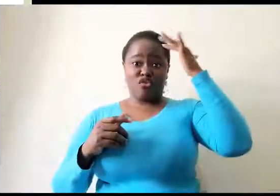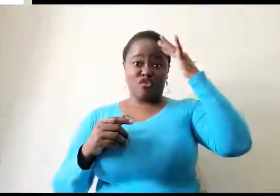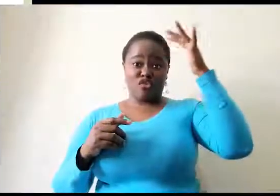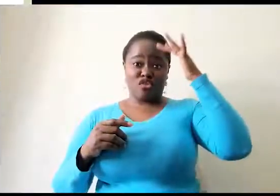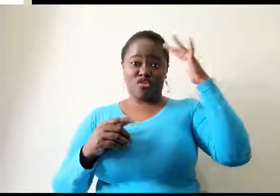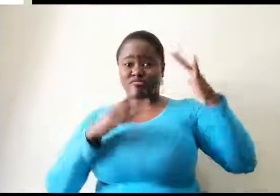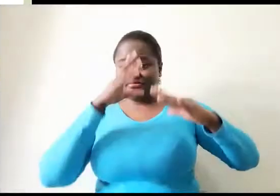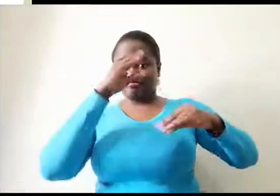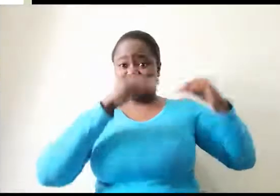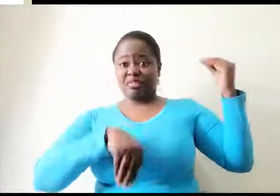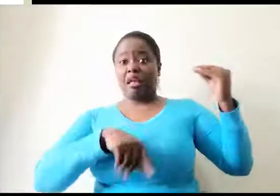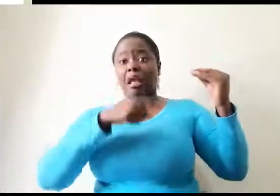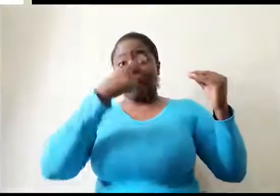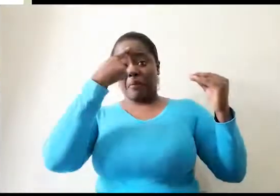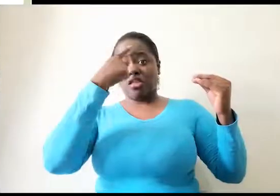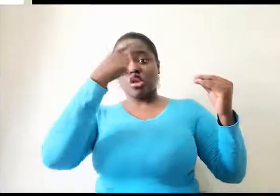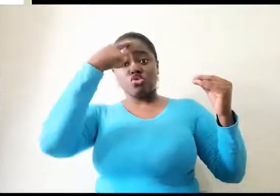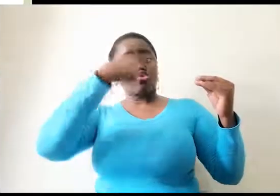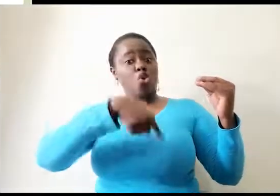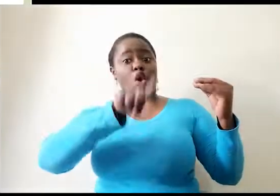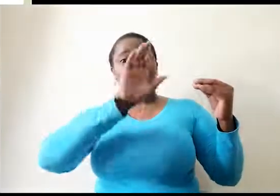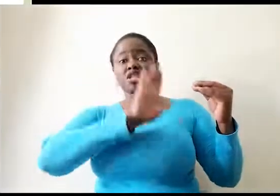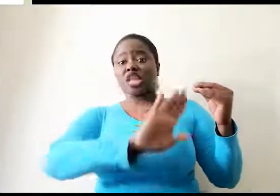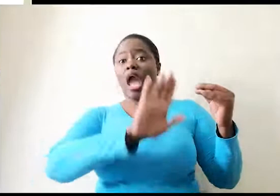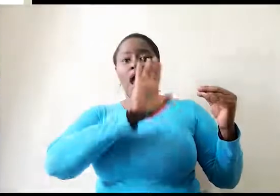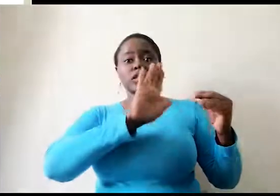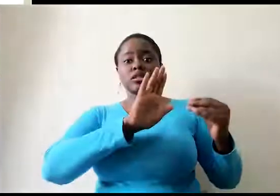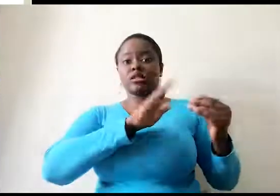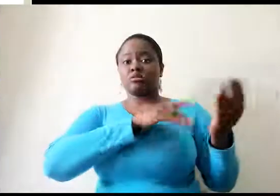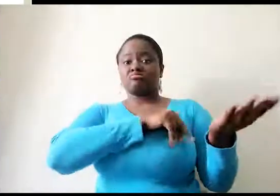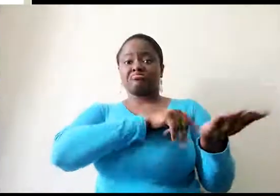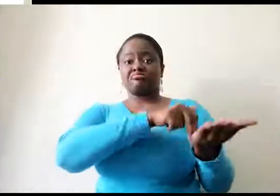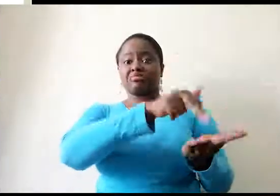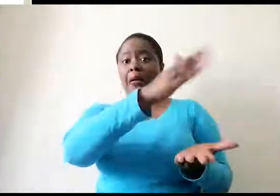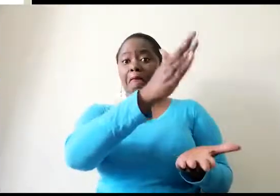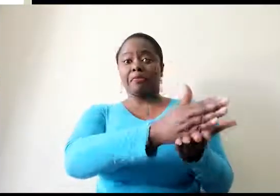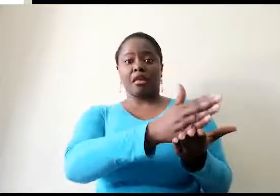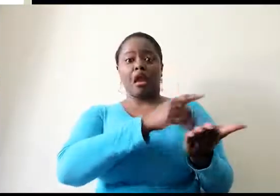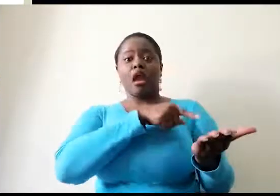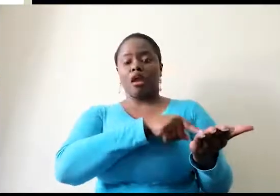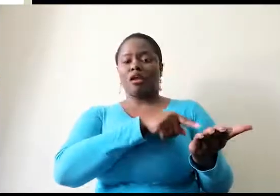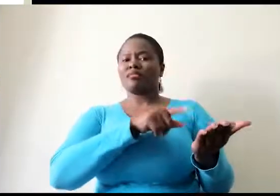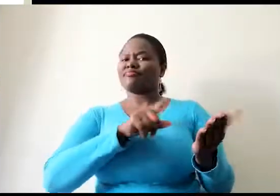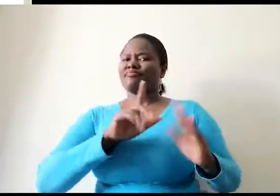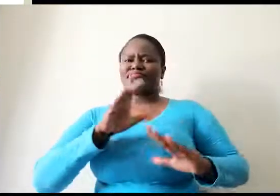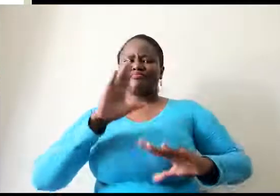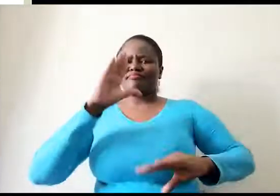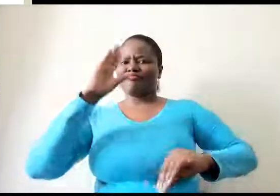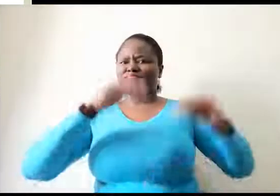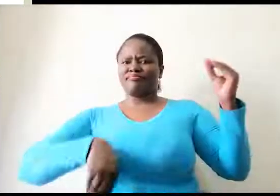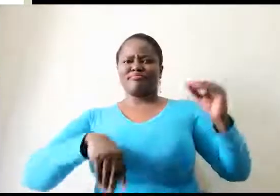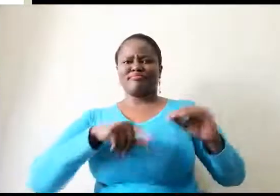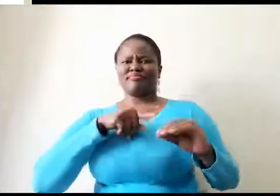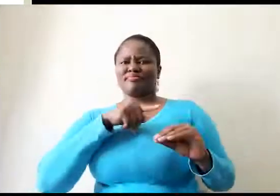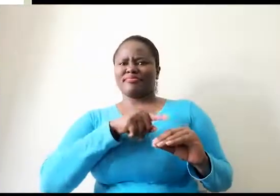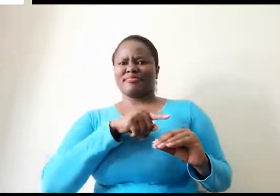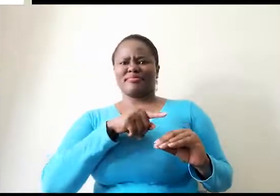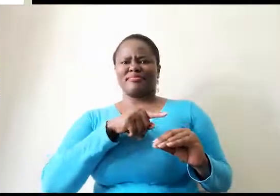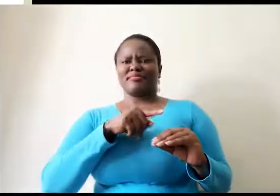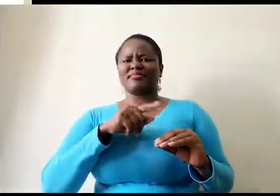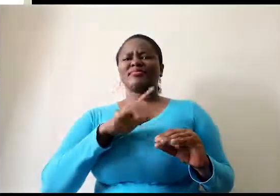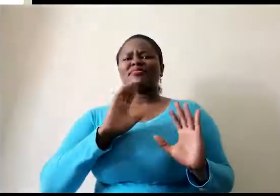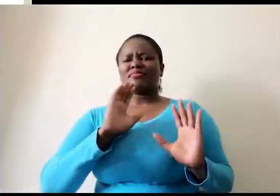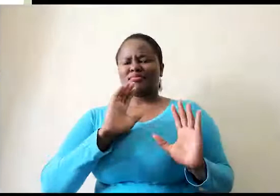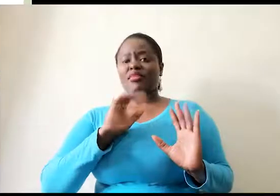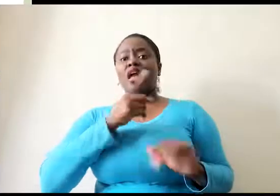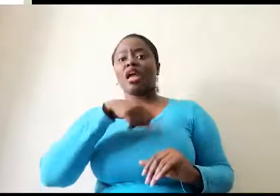según Demócrito, pues todo estaba establecido así, no había nada que hacer. Y también de esta manera Epicuro rechaza el fatalismo de